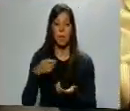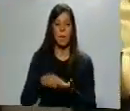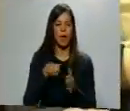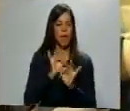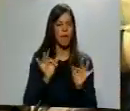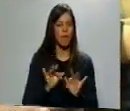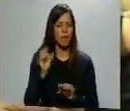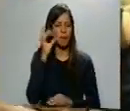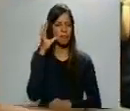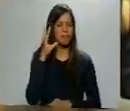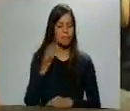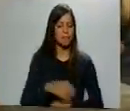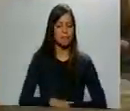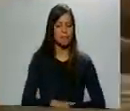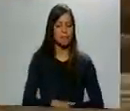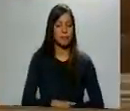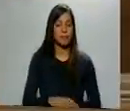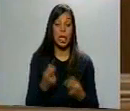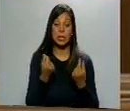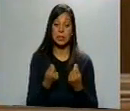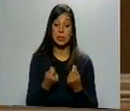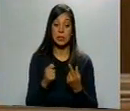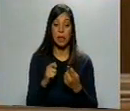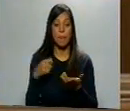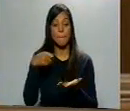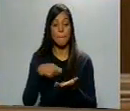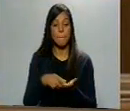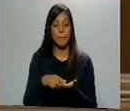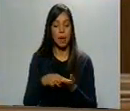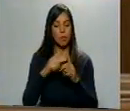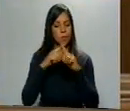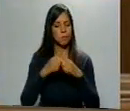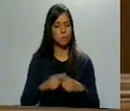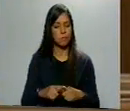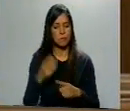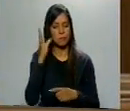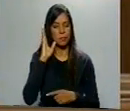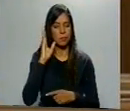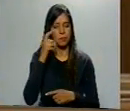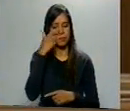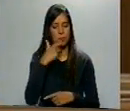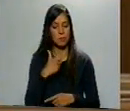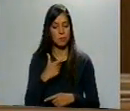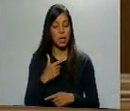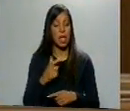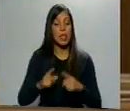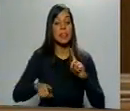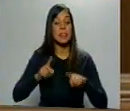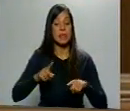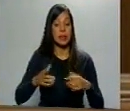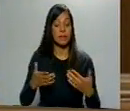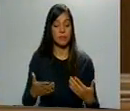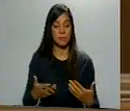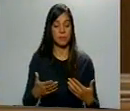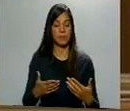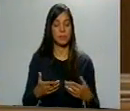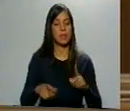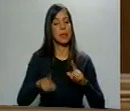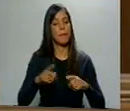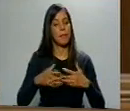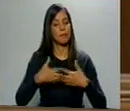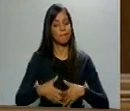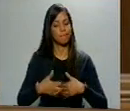sancionatoria. El valor de la unidad sancionatoria se establecerá con base en la variación